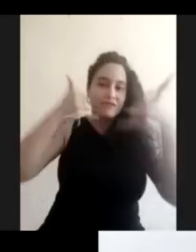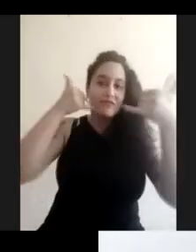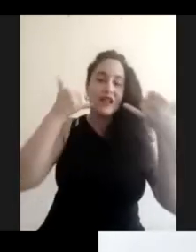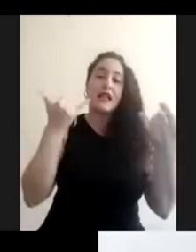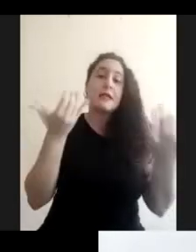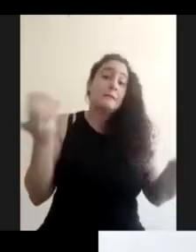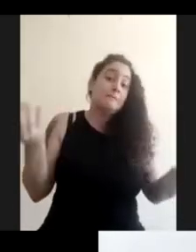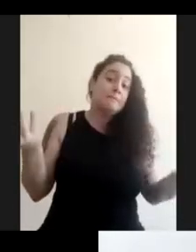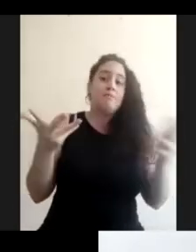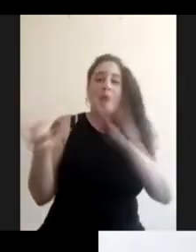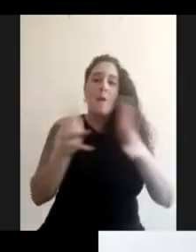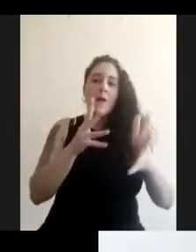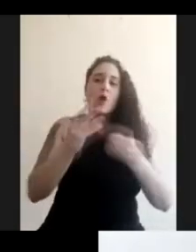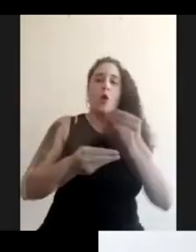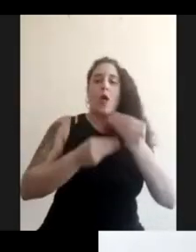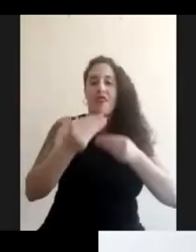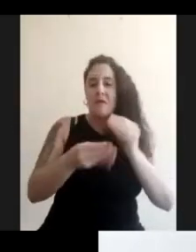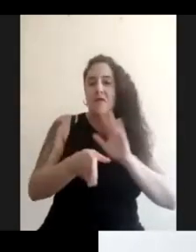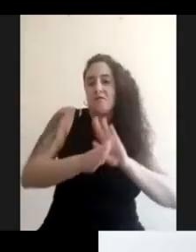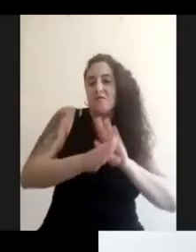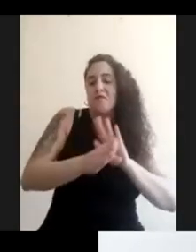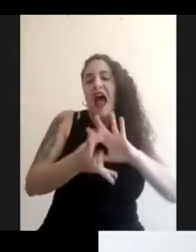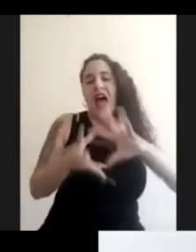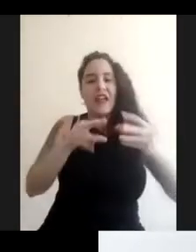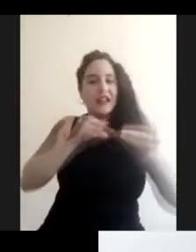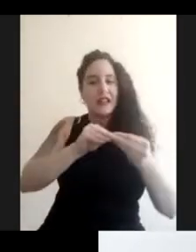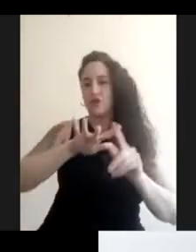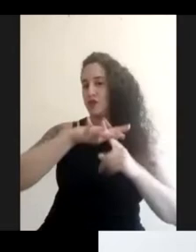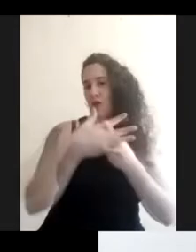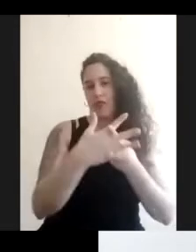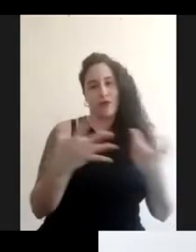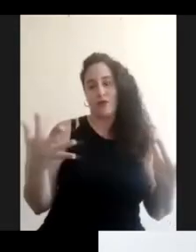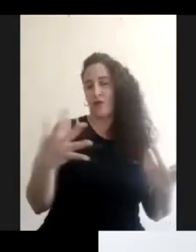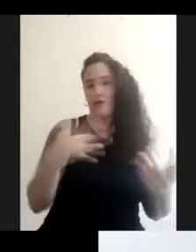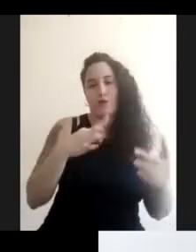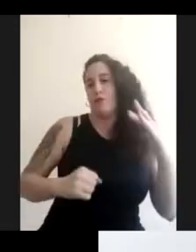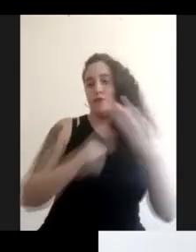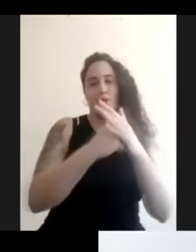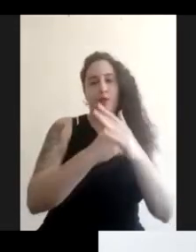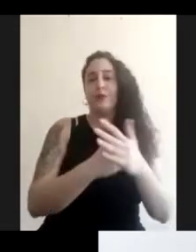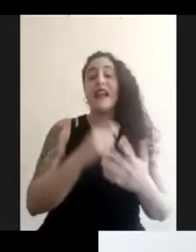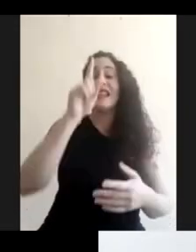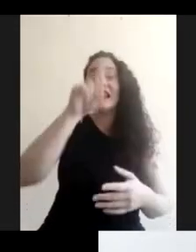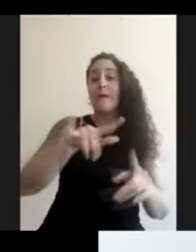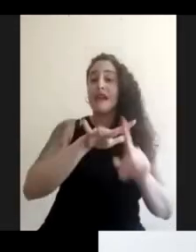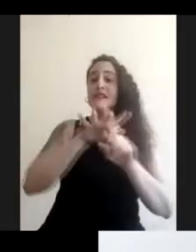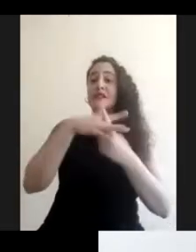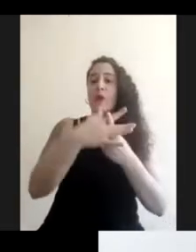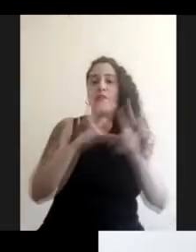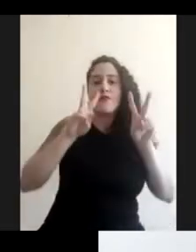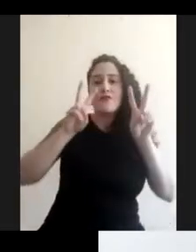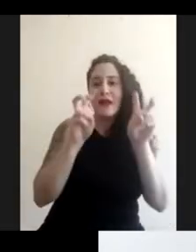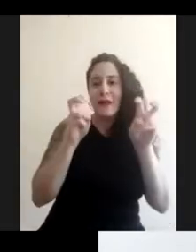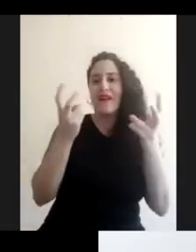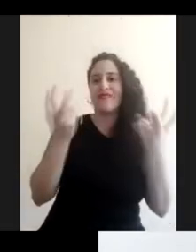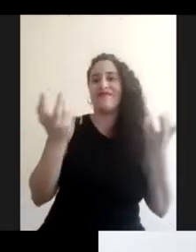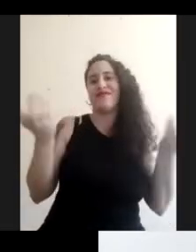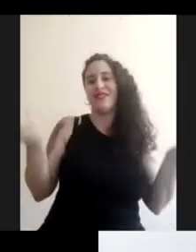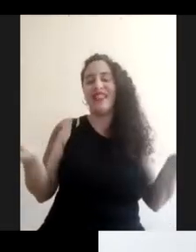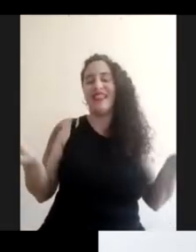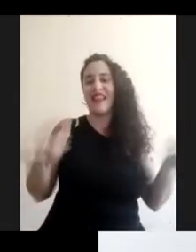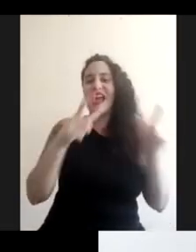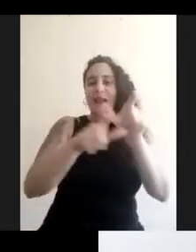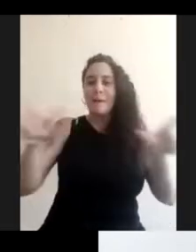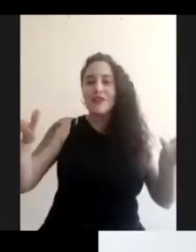estuvimos apañando y adaptándonos todo lo que pudimos a la situación, porque bueno, también es una situación nueva y estas personas